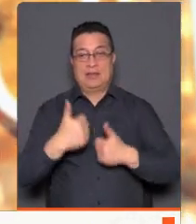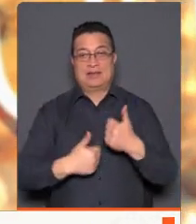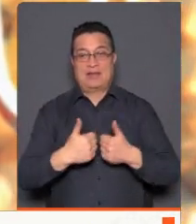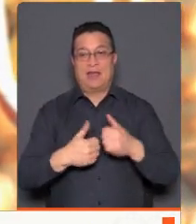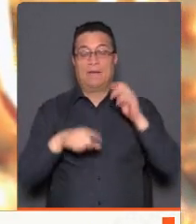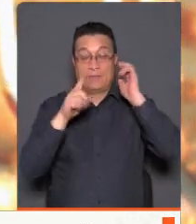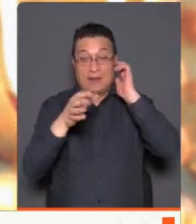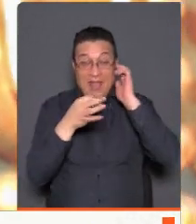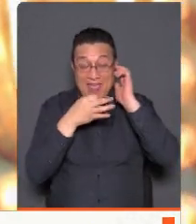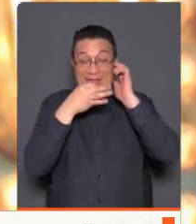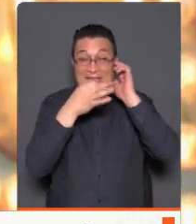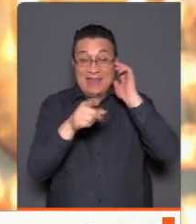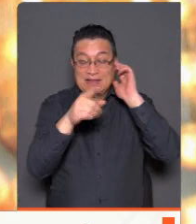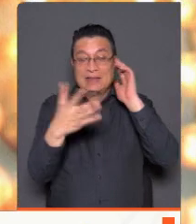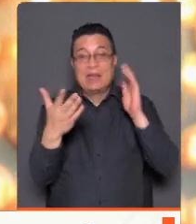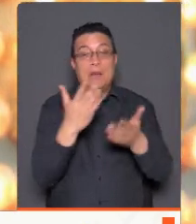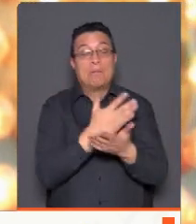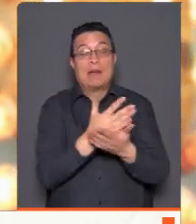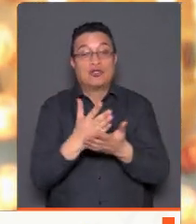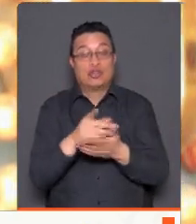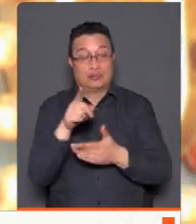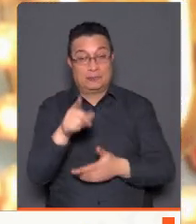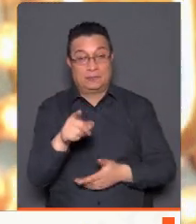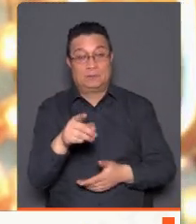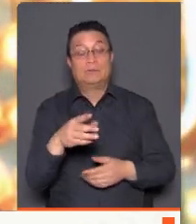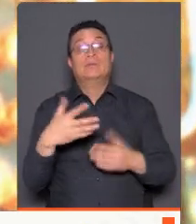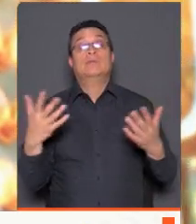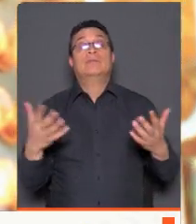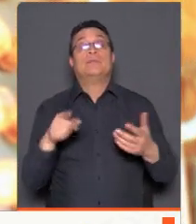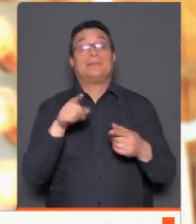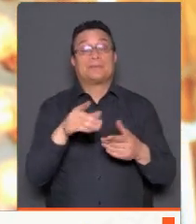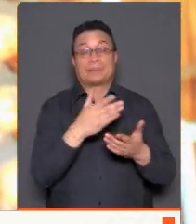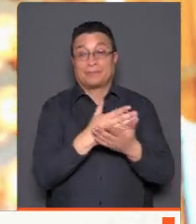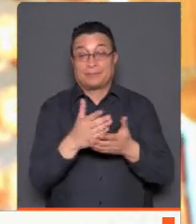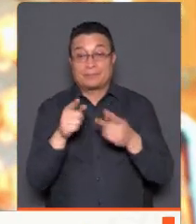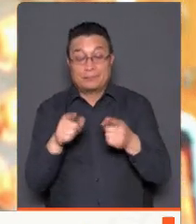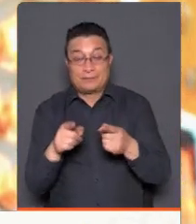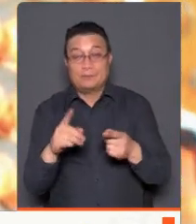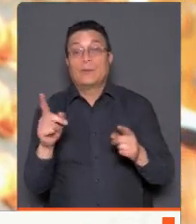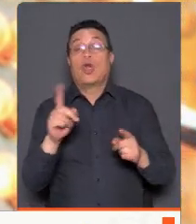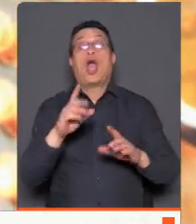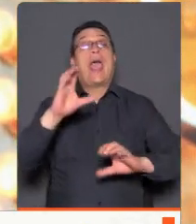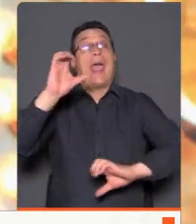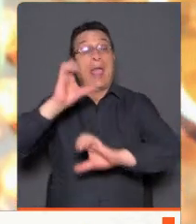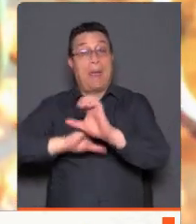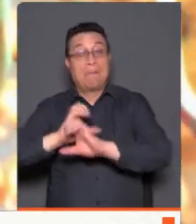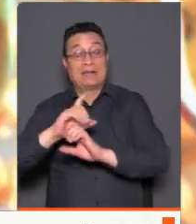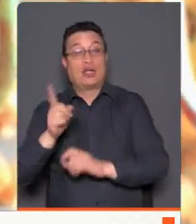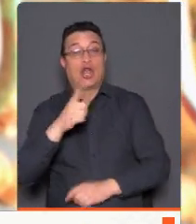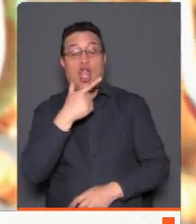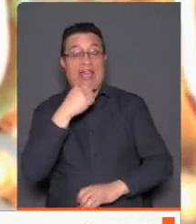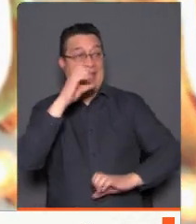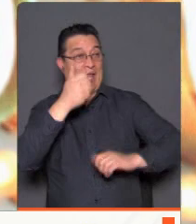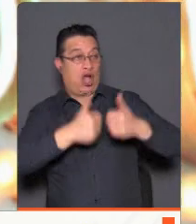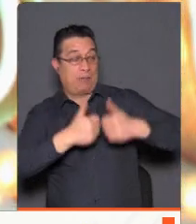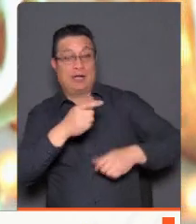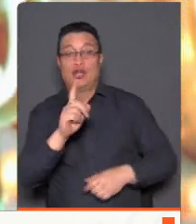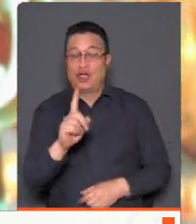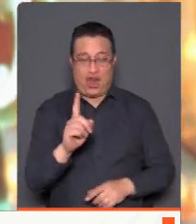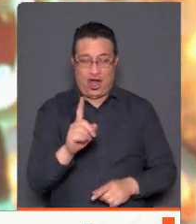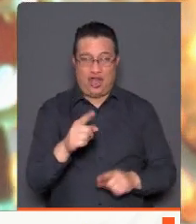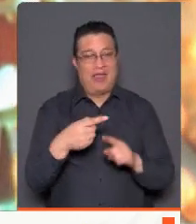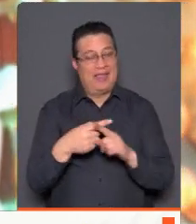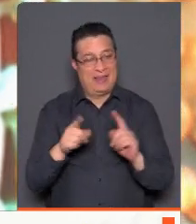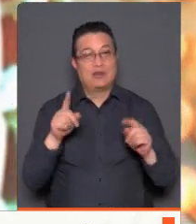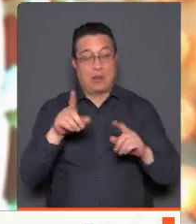lo que sucedió acá, en otro comunicado, dijo que lo que sucedió acá no es que una empresa no haya querido competir con otra, sino que lo que sucedió es que a lo mejor en